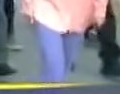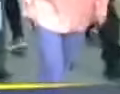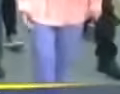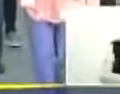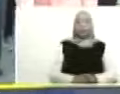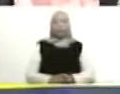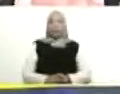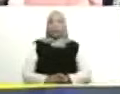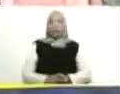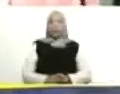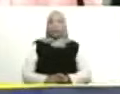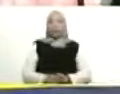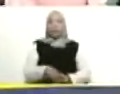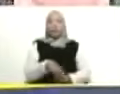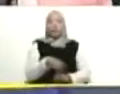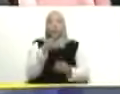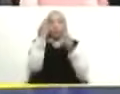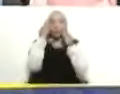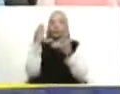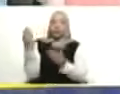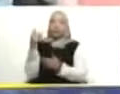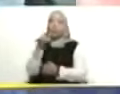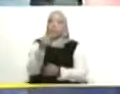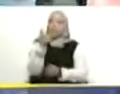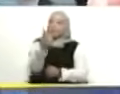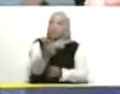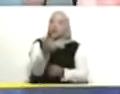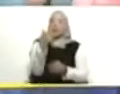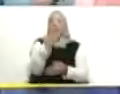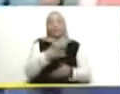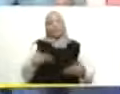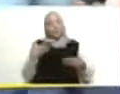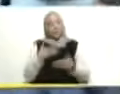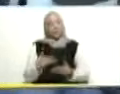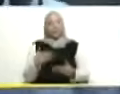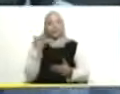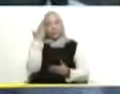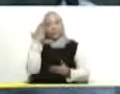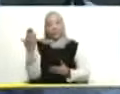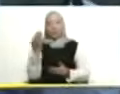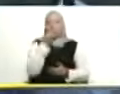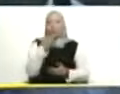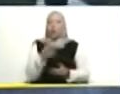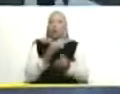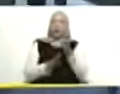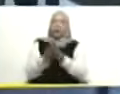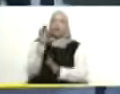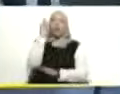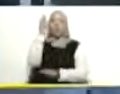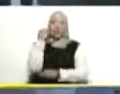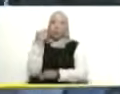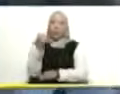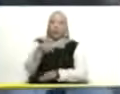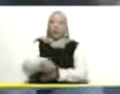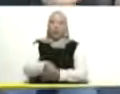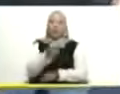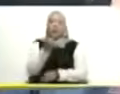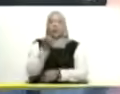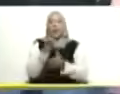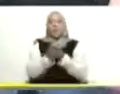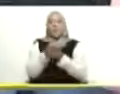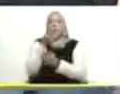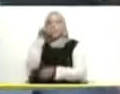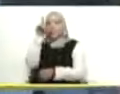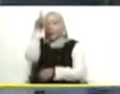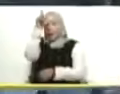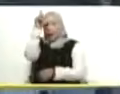saludos por aquí, muchachas. ¿Cómo están ustedes? Fino. ¿Ah? Bueno, pa'lante pues. Aquí están los gallineros.